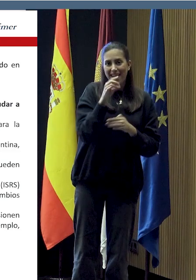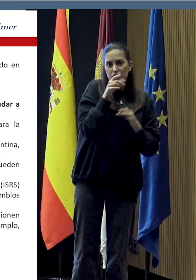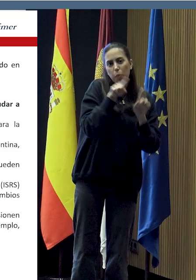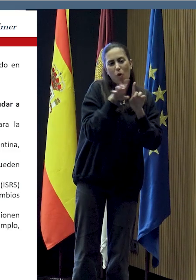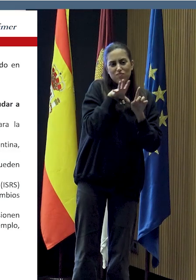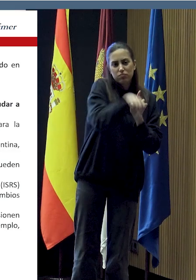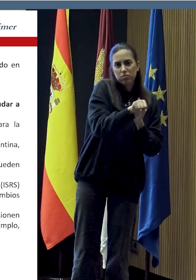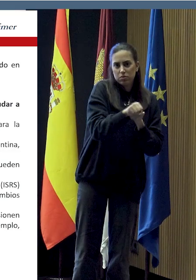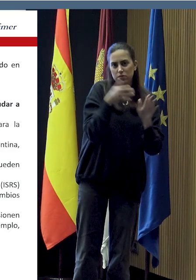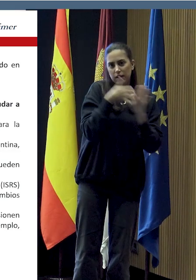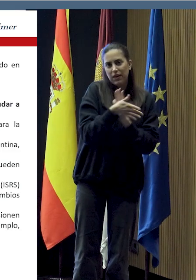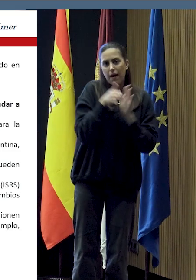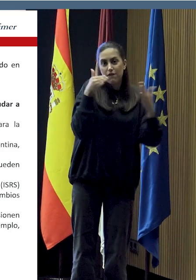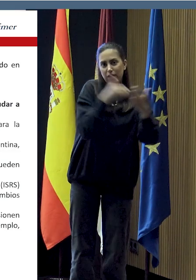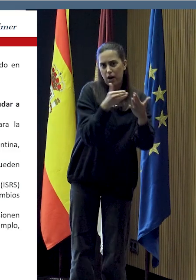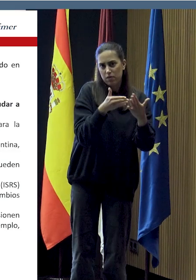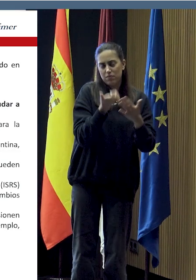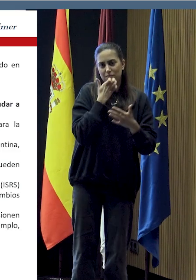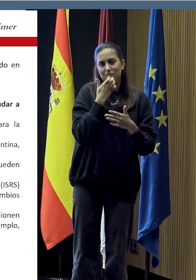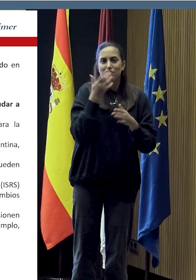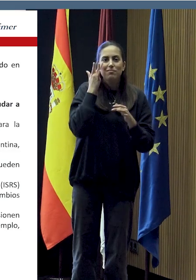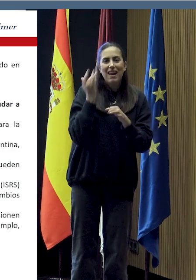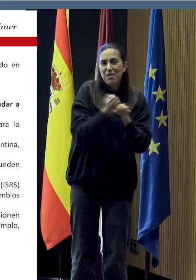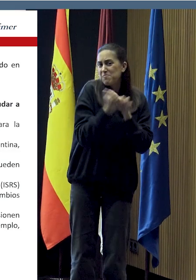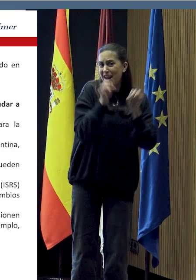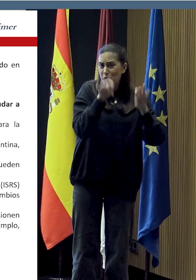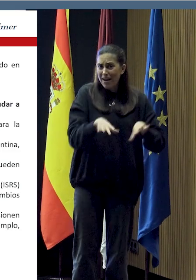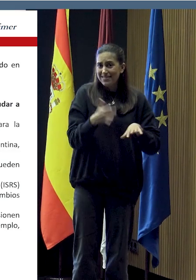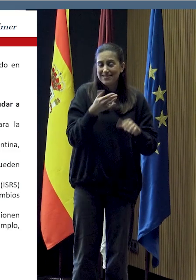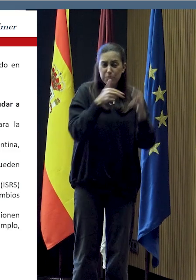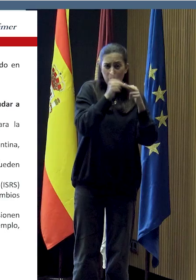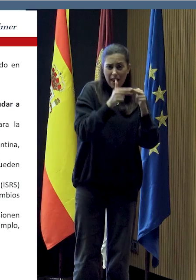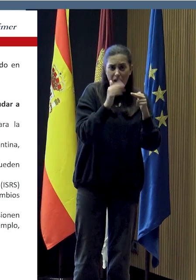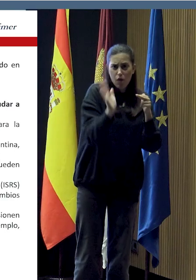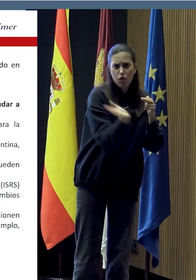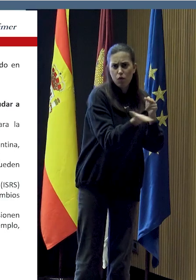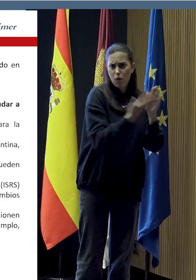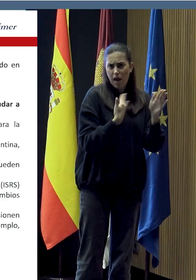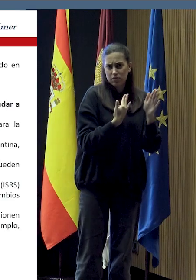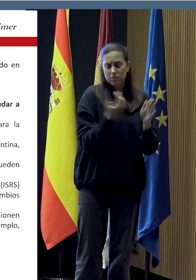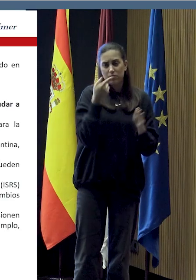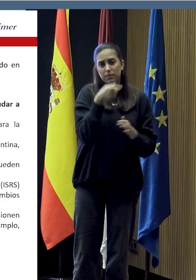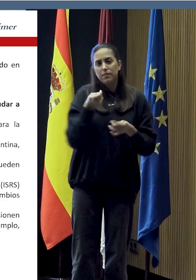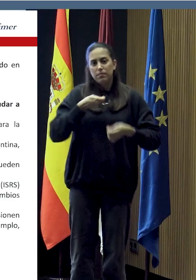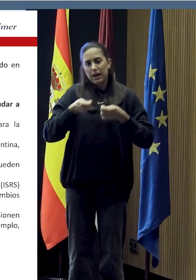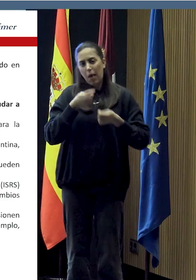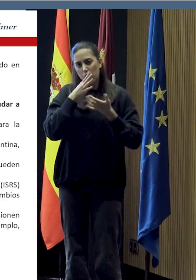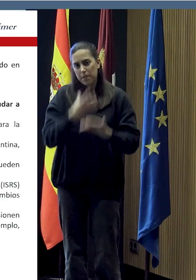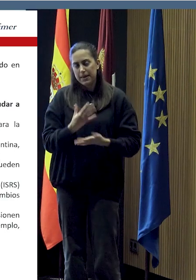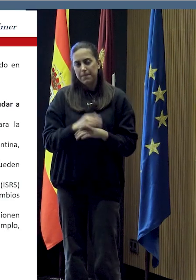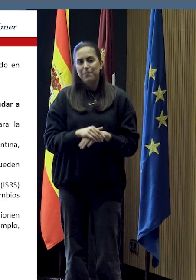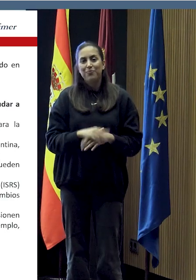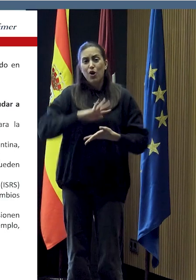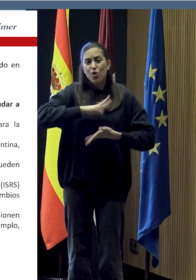ahí aberrante, pues lo que tenemos que hacer es coger la escoba y limpiar. Esos son los nuevos fármacos que están ahora mismo en el mercado. La